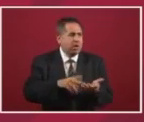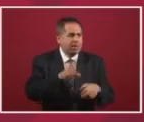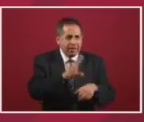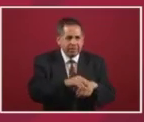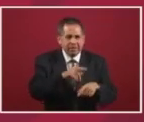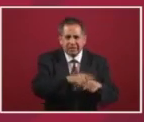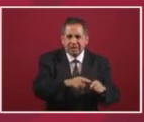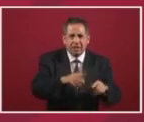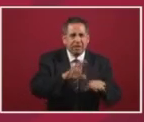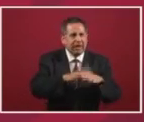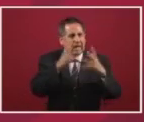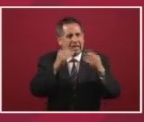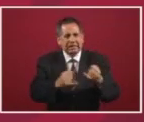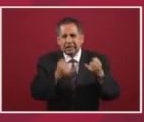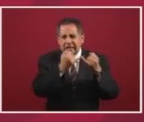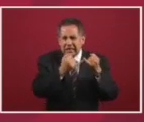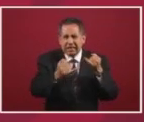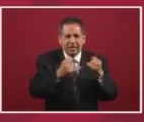de transmisión.